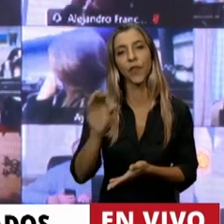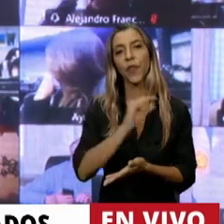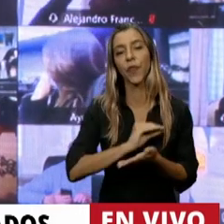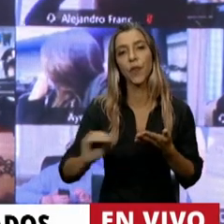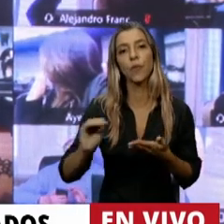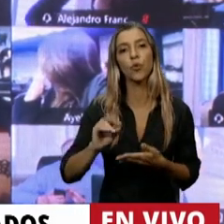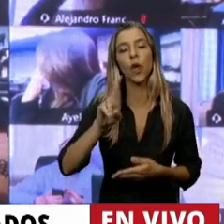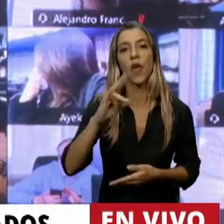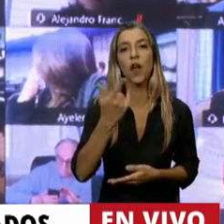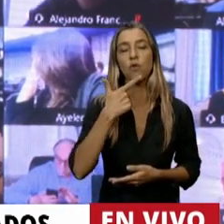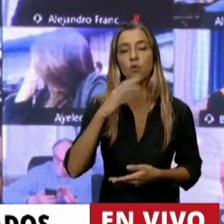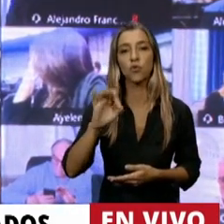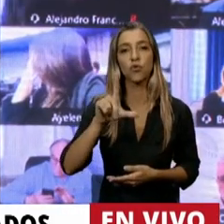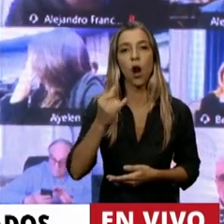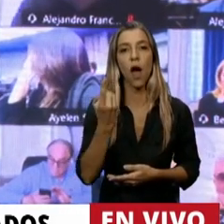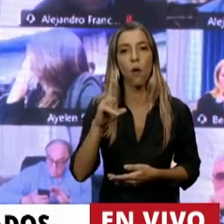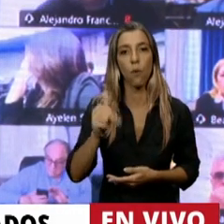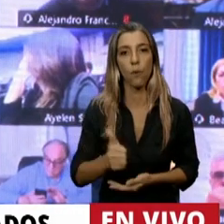Diputada Russo Laura.